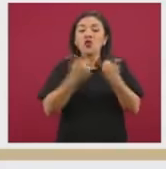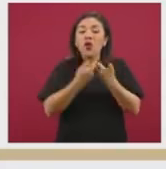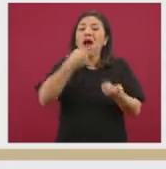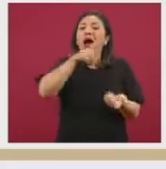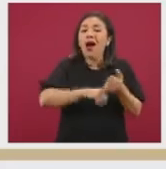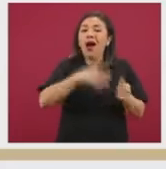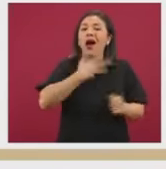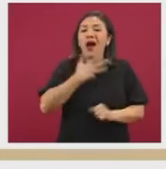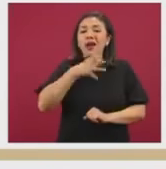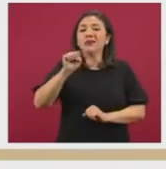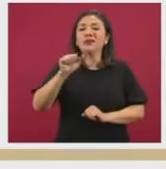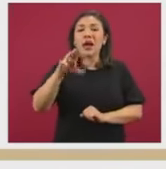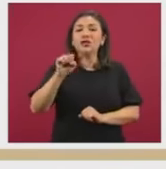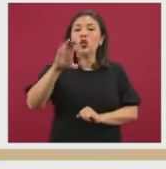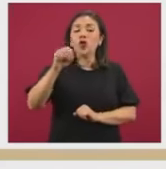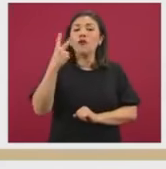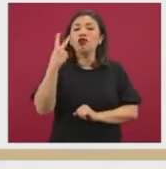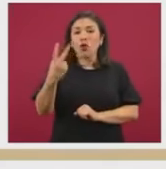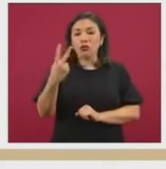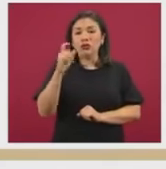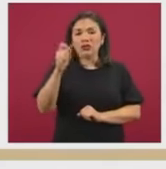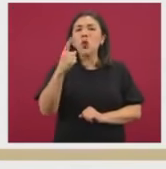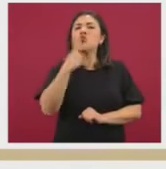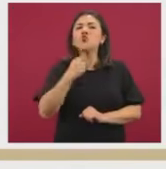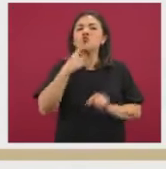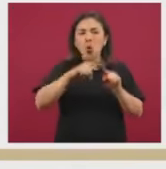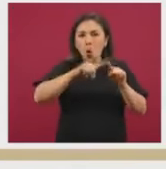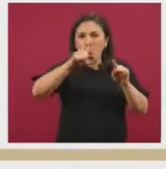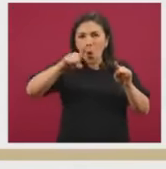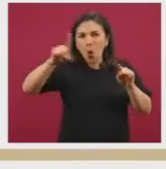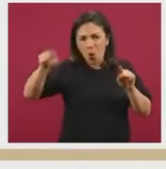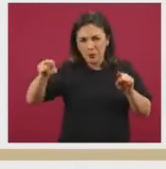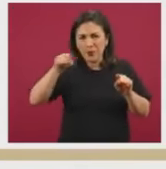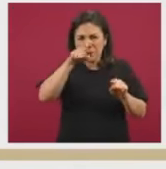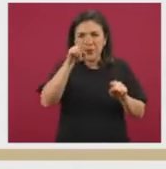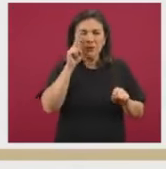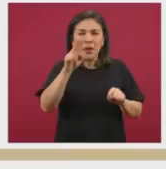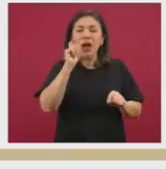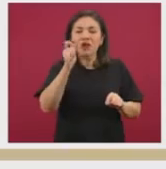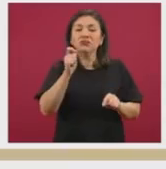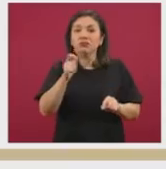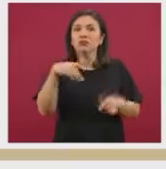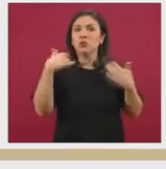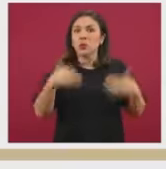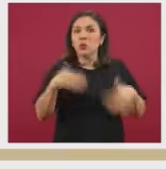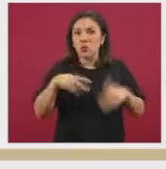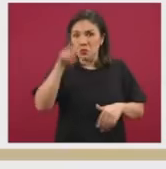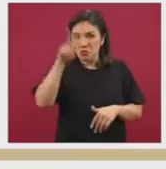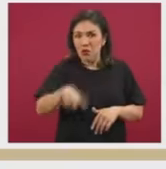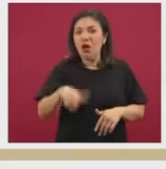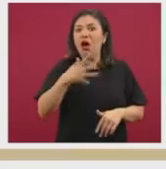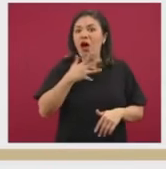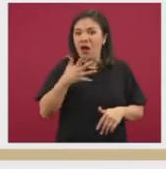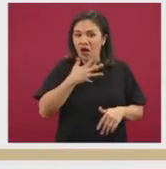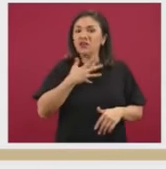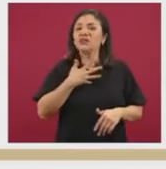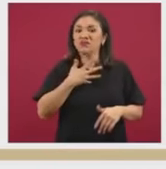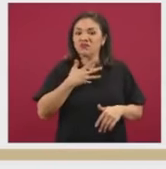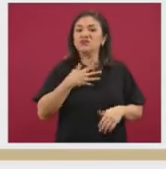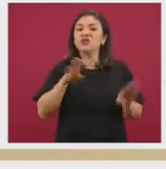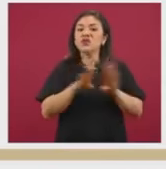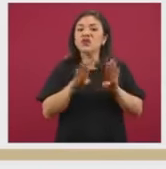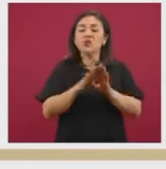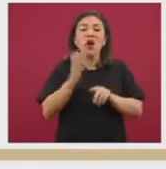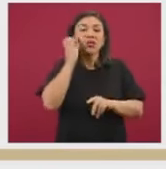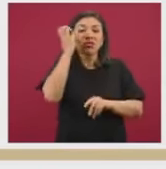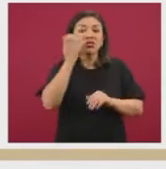virus SARS-CoV-2, que es la sombra roja, y como podemos ver, sí es una proporción de esto. Es una proporción del total de